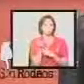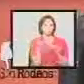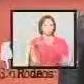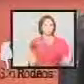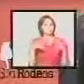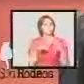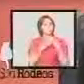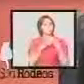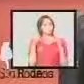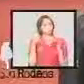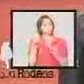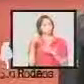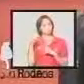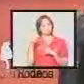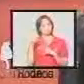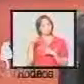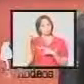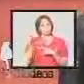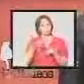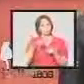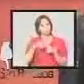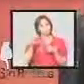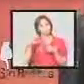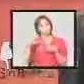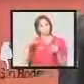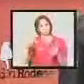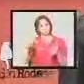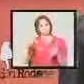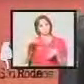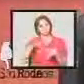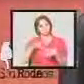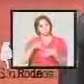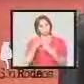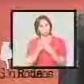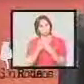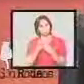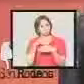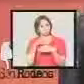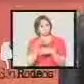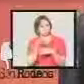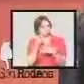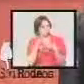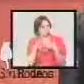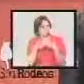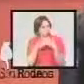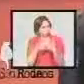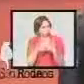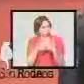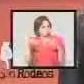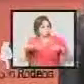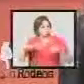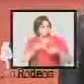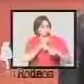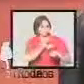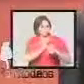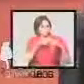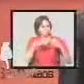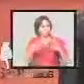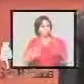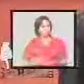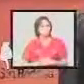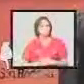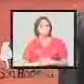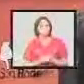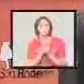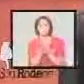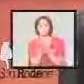hasta el 100%, o también aquellas personas que sí tienen el ahorro, igualmente les prestamos en la línea normal de vivienda el